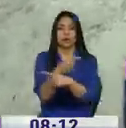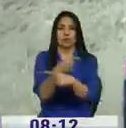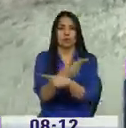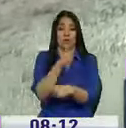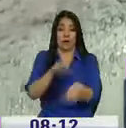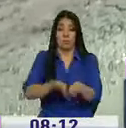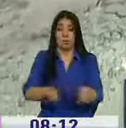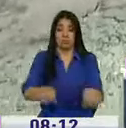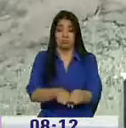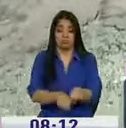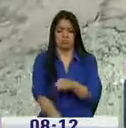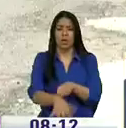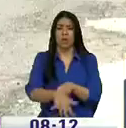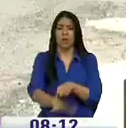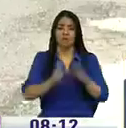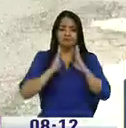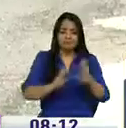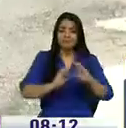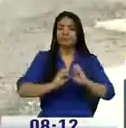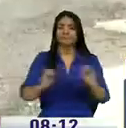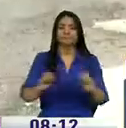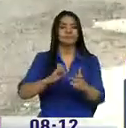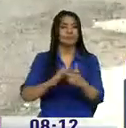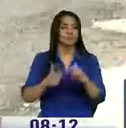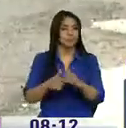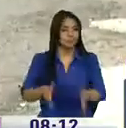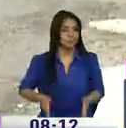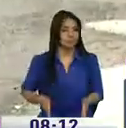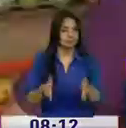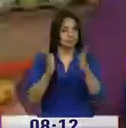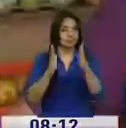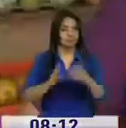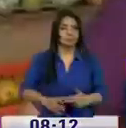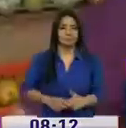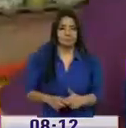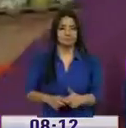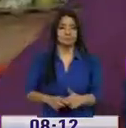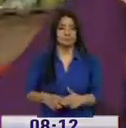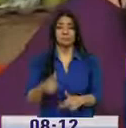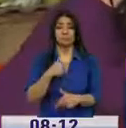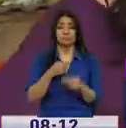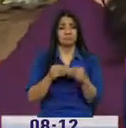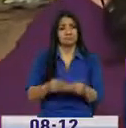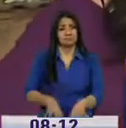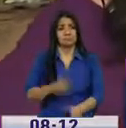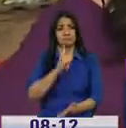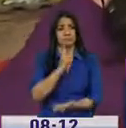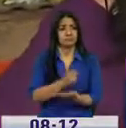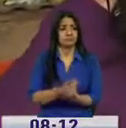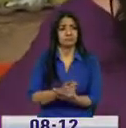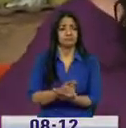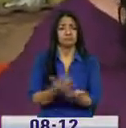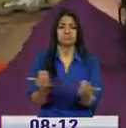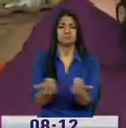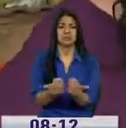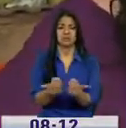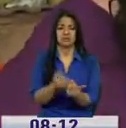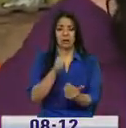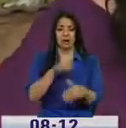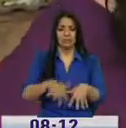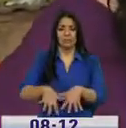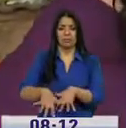atendida oportunamente está causando varios problemas en el sitio. Sí, me afectan mucho porque la basura, esa agua